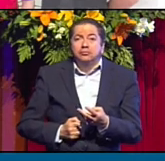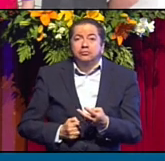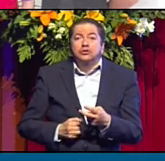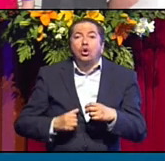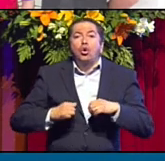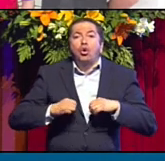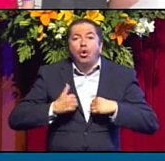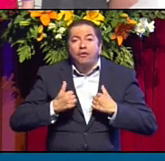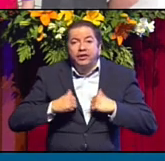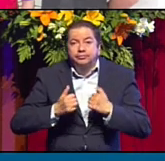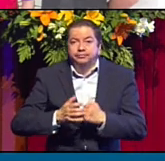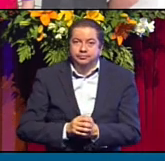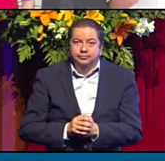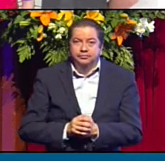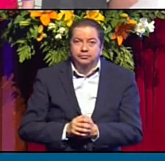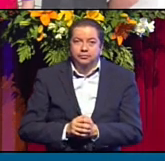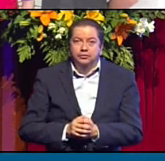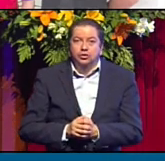Jóvenes